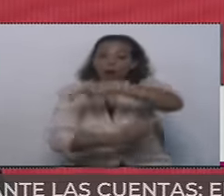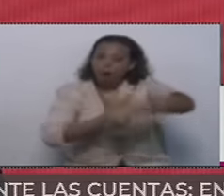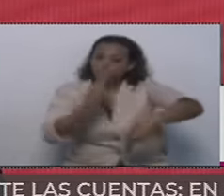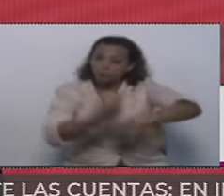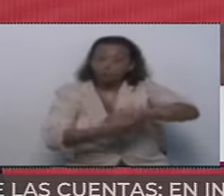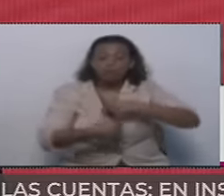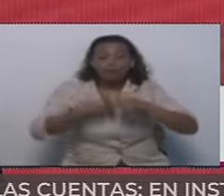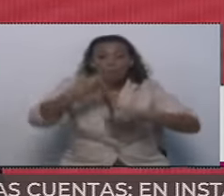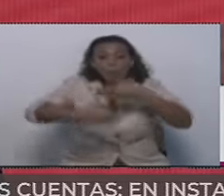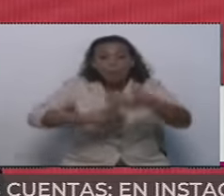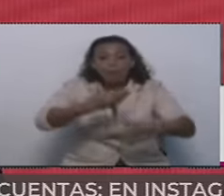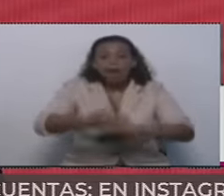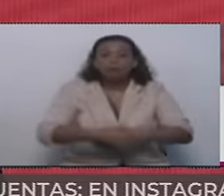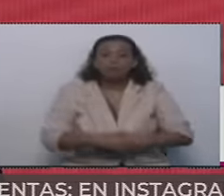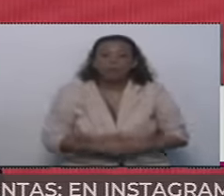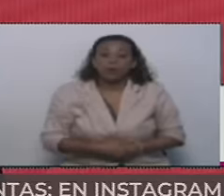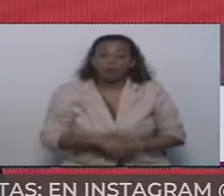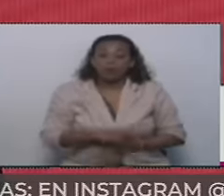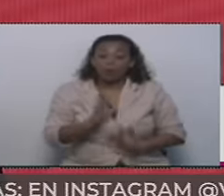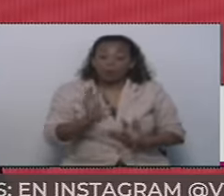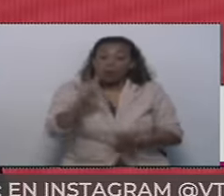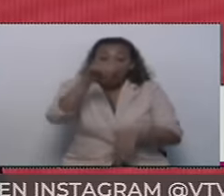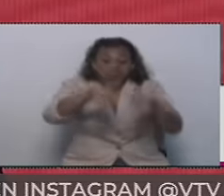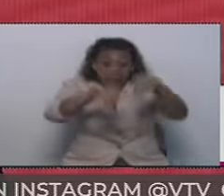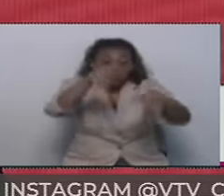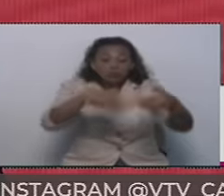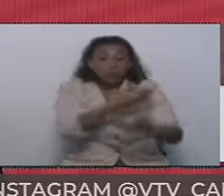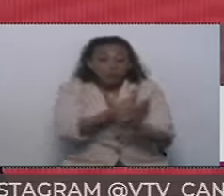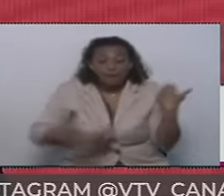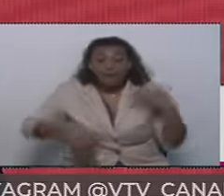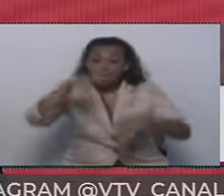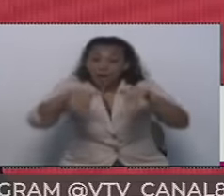dialogante que llegó por elecciones, ganamos